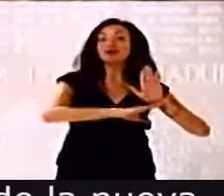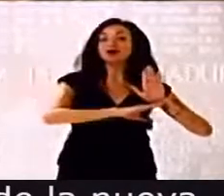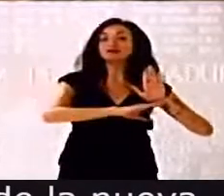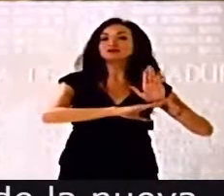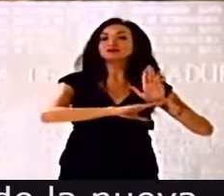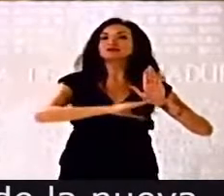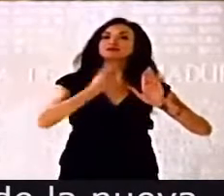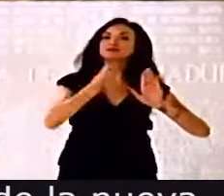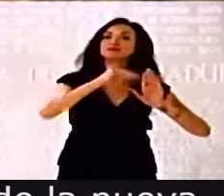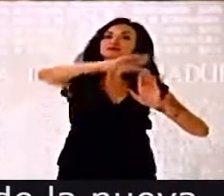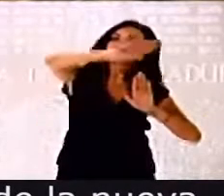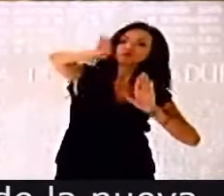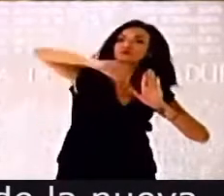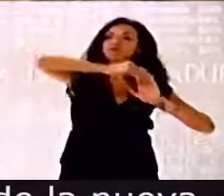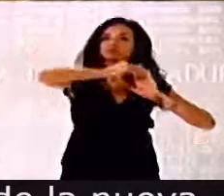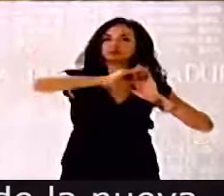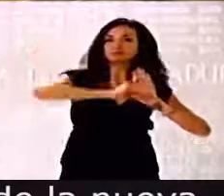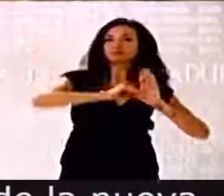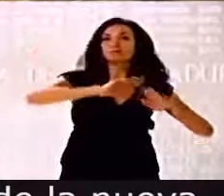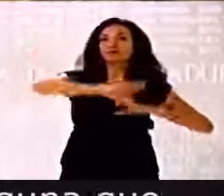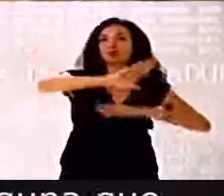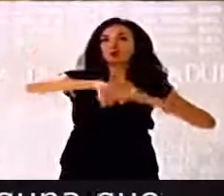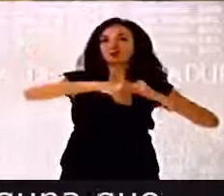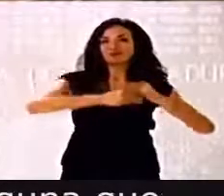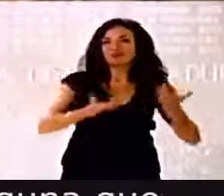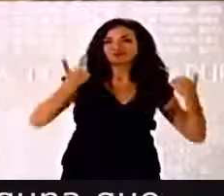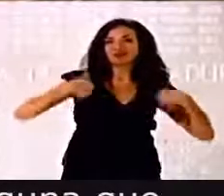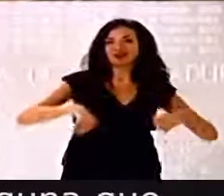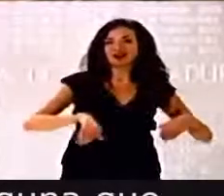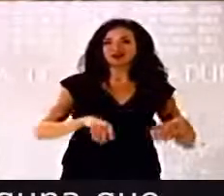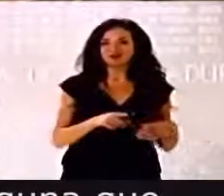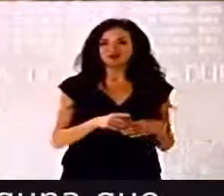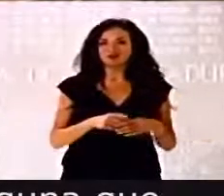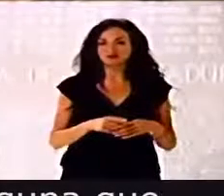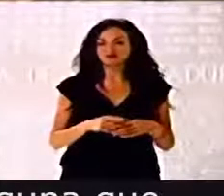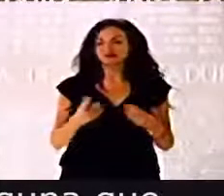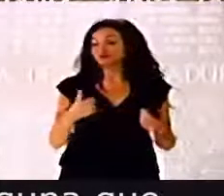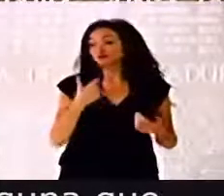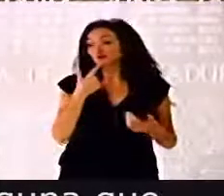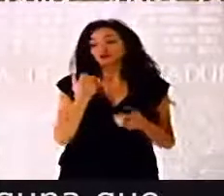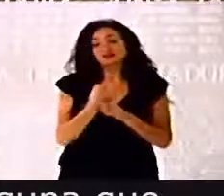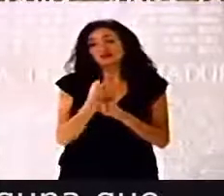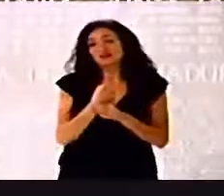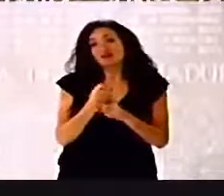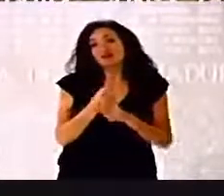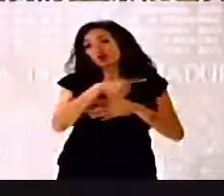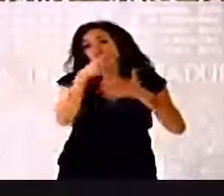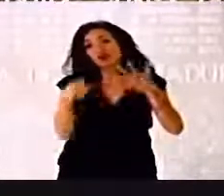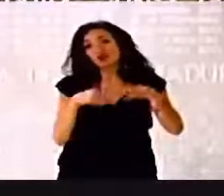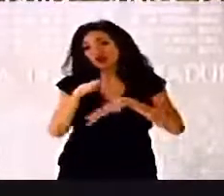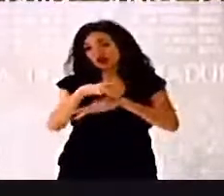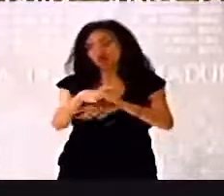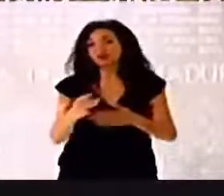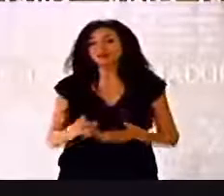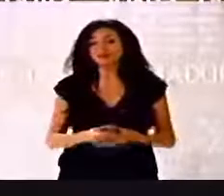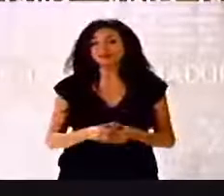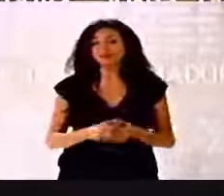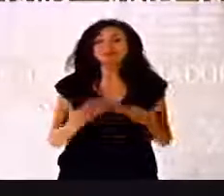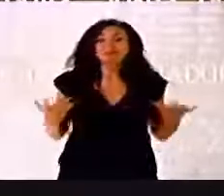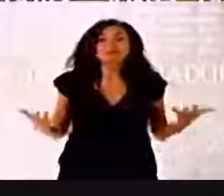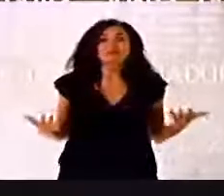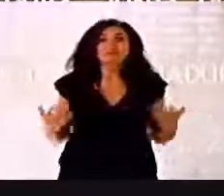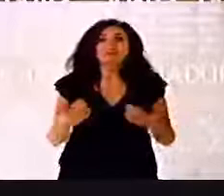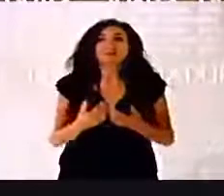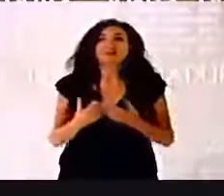que complementara a las que se anunciaron. Le acabo de decir que estamos trabajando en 5 guías. Es decir, no todo lo que